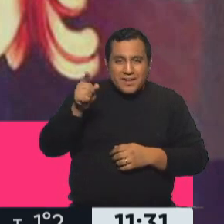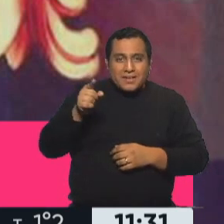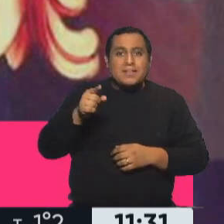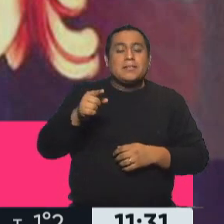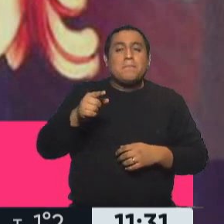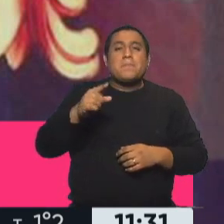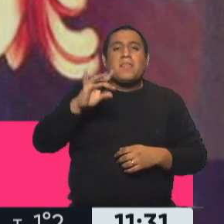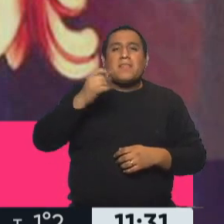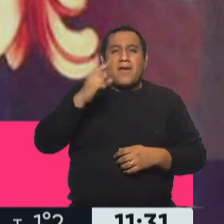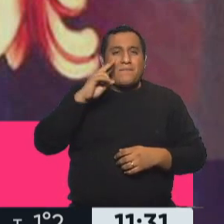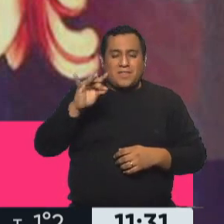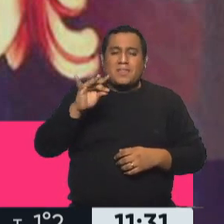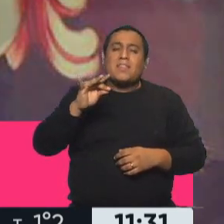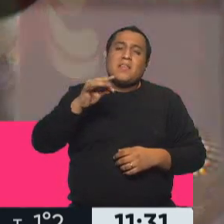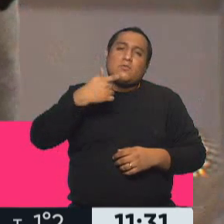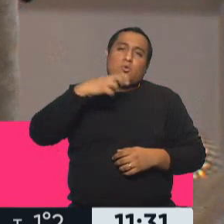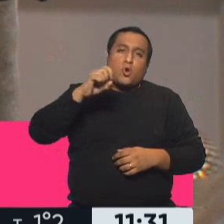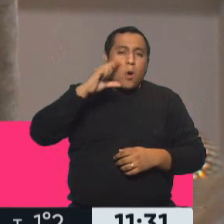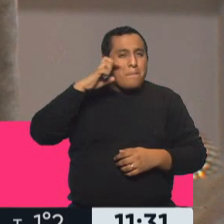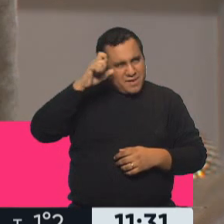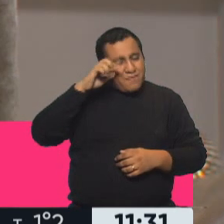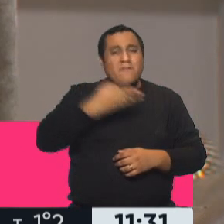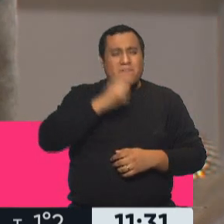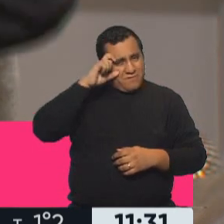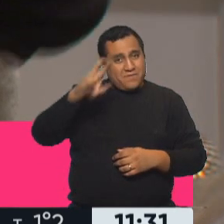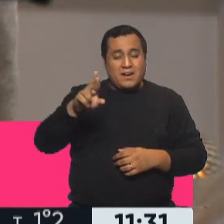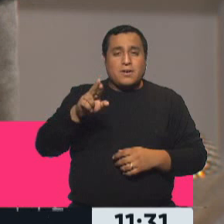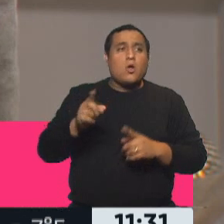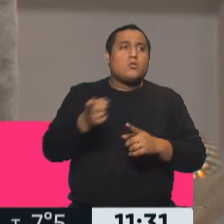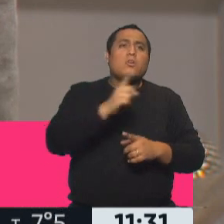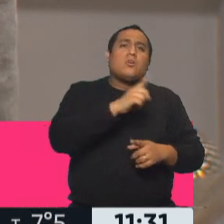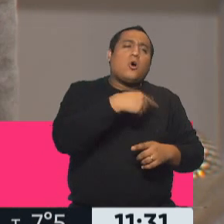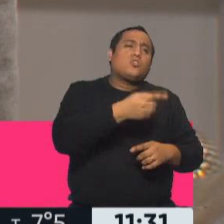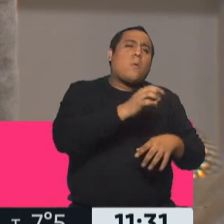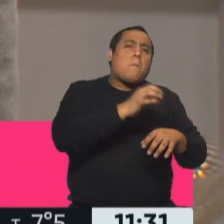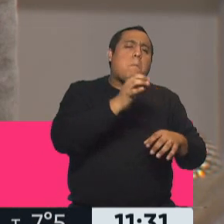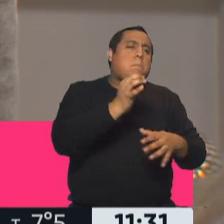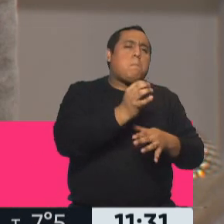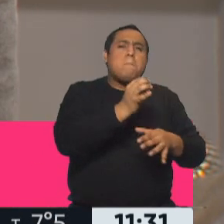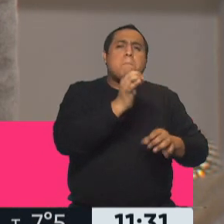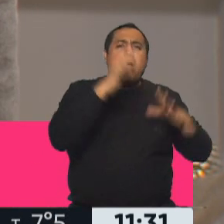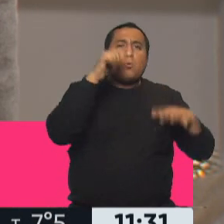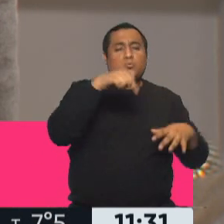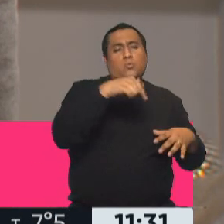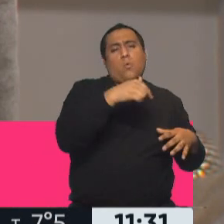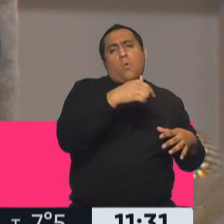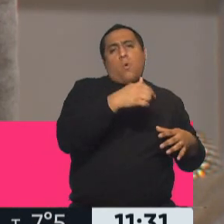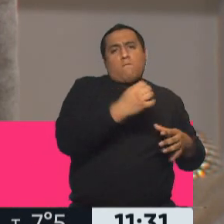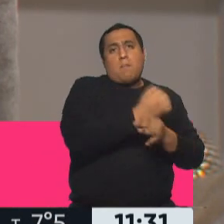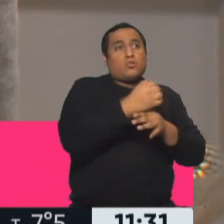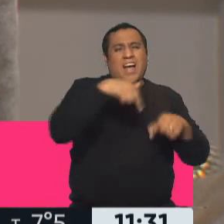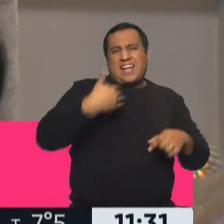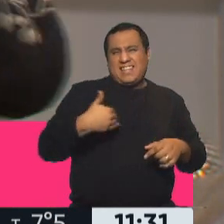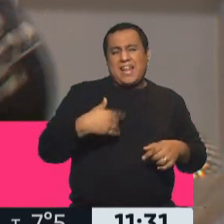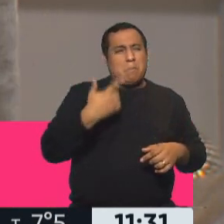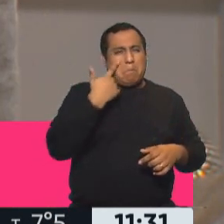un cambio estético dentro de la magia. Ya el cambio lo venía haciendo Dad Henning, que fue otro mago que en Argentina no se lo conoció, pero fue en la